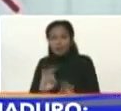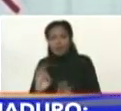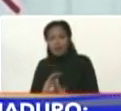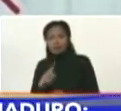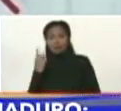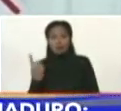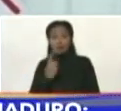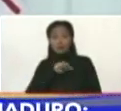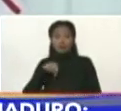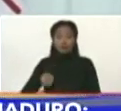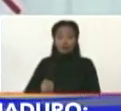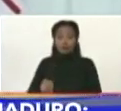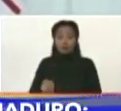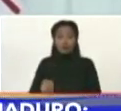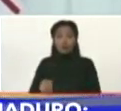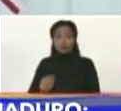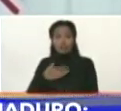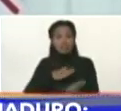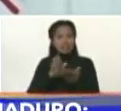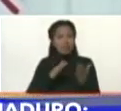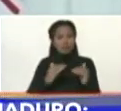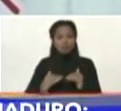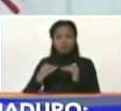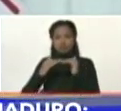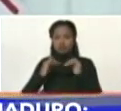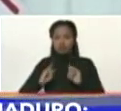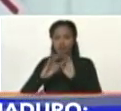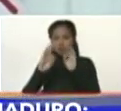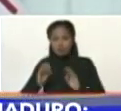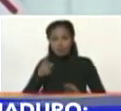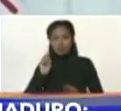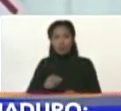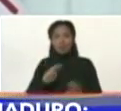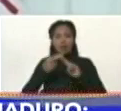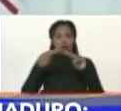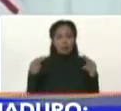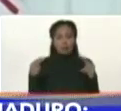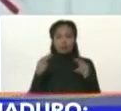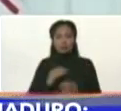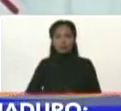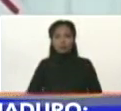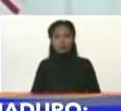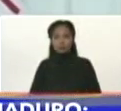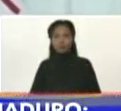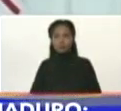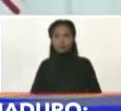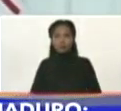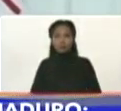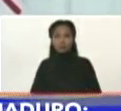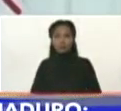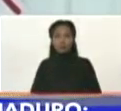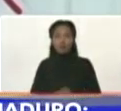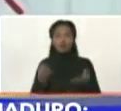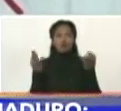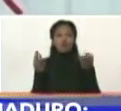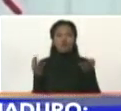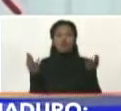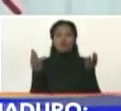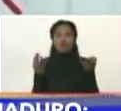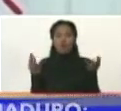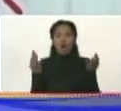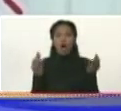solo nosotros garantizamos la estabilidad, la paz, la armonía, la